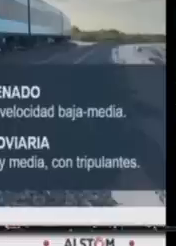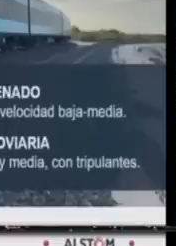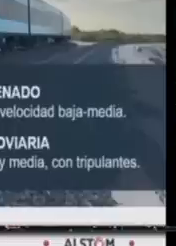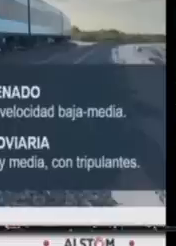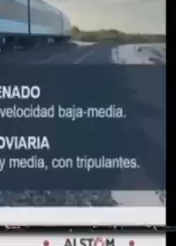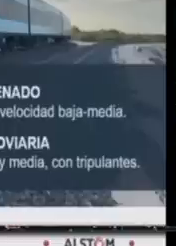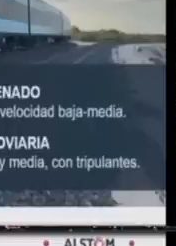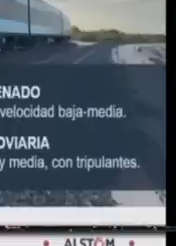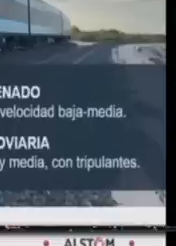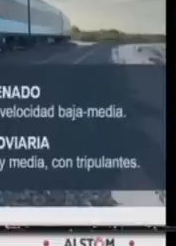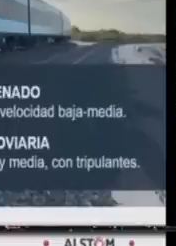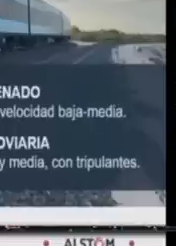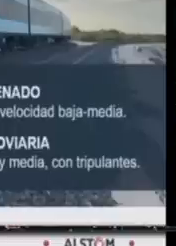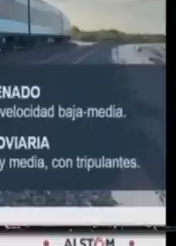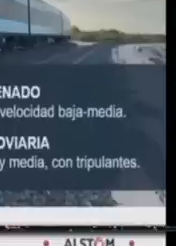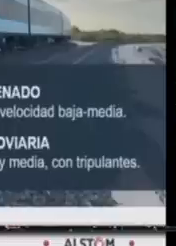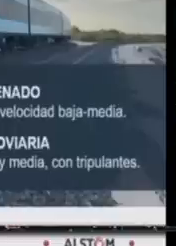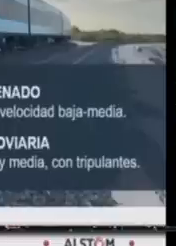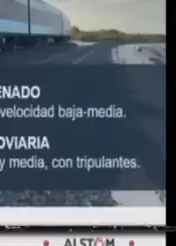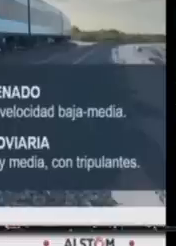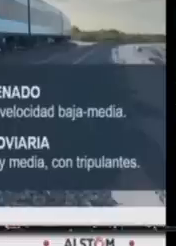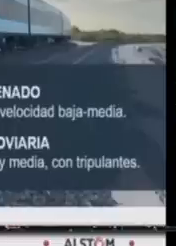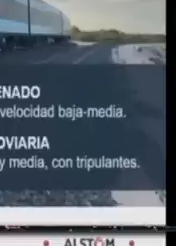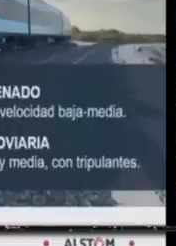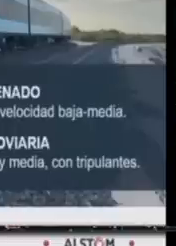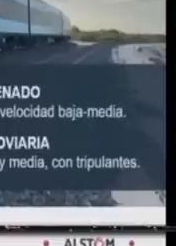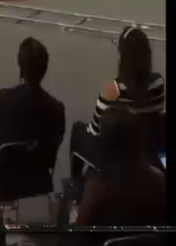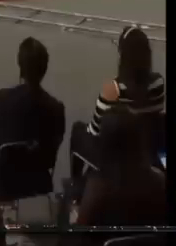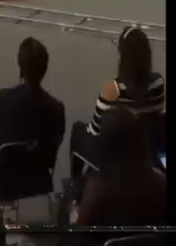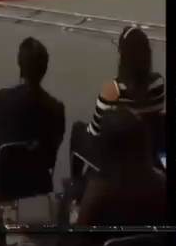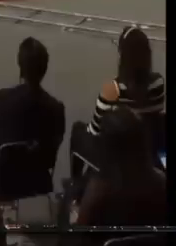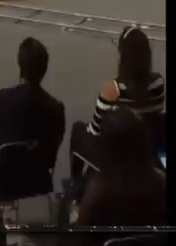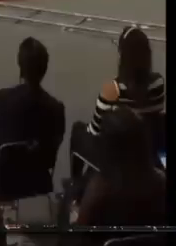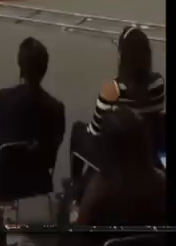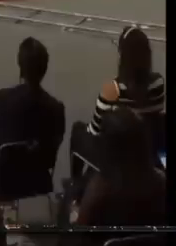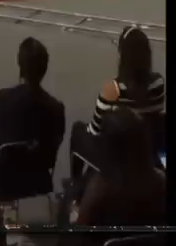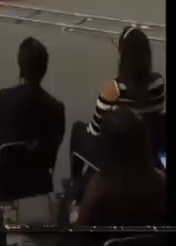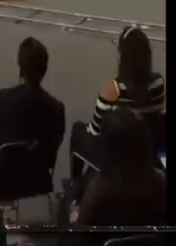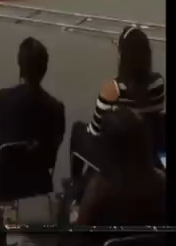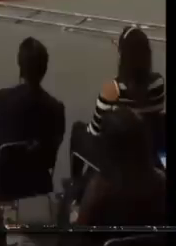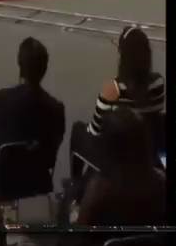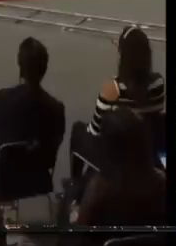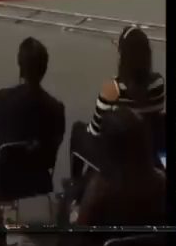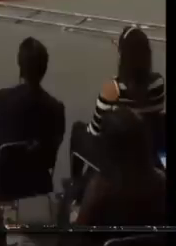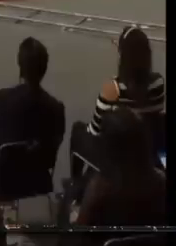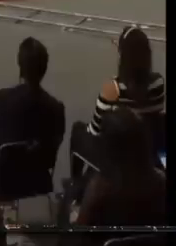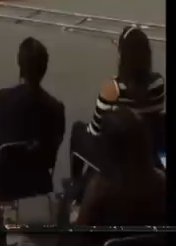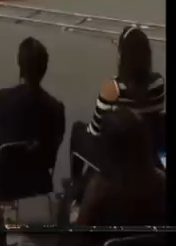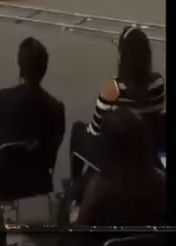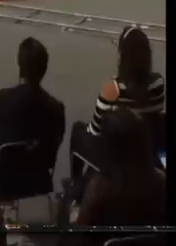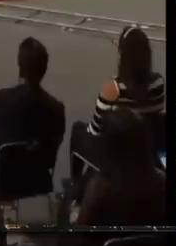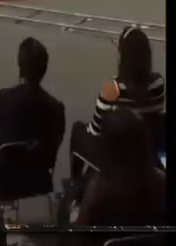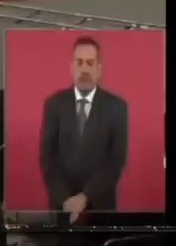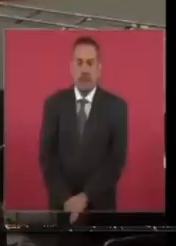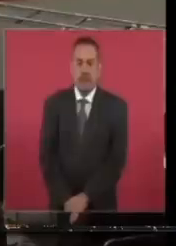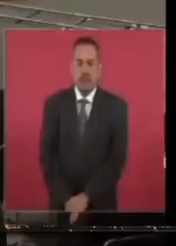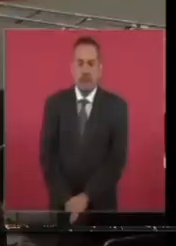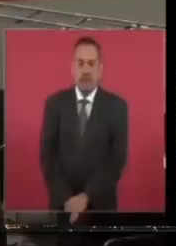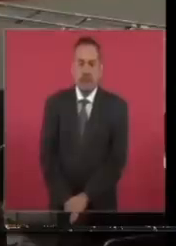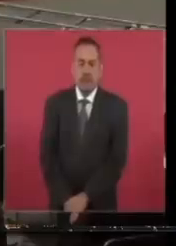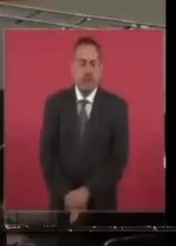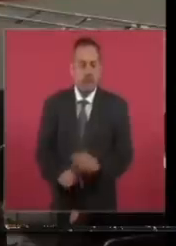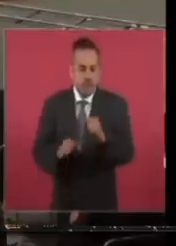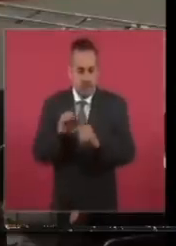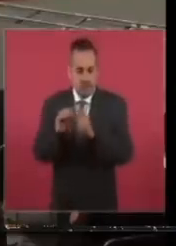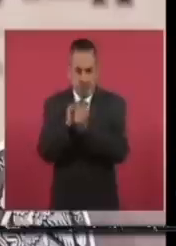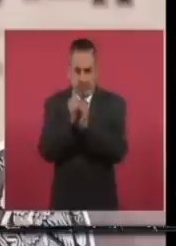esperar que el primer recorrido de un tren vayas a 160 kilómetros de velocidad, porque no funciona así. Se va probando poco a poco y se van